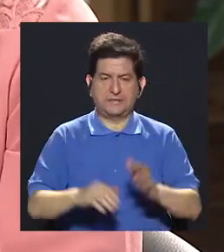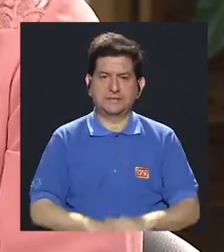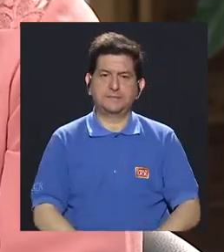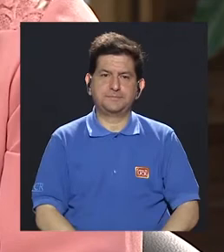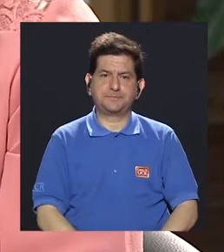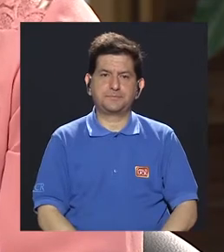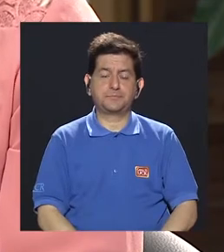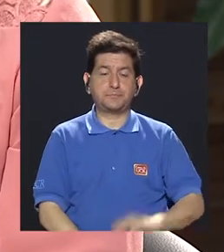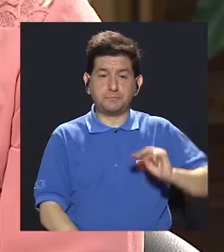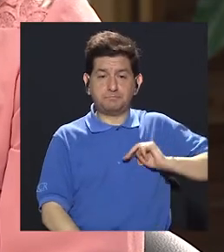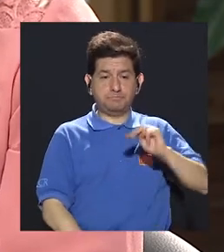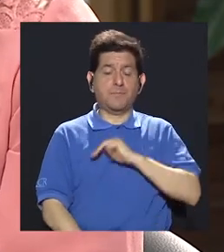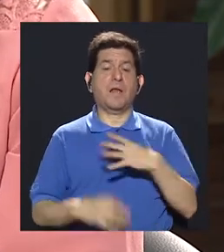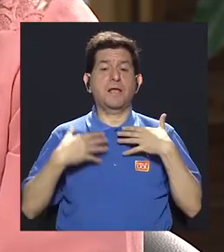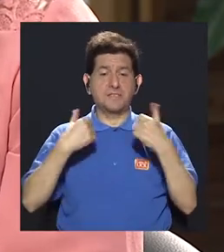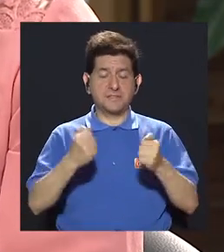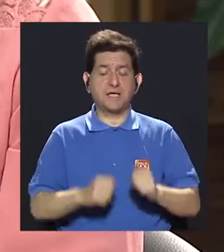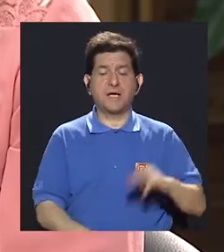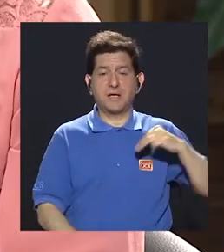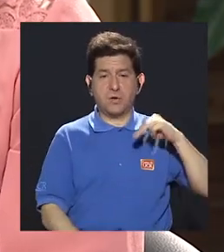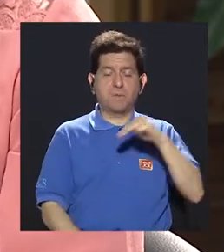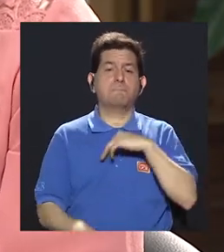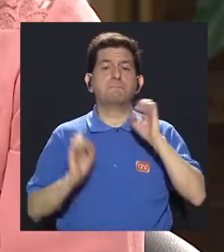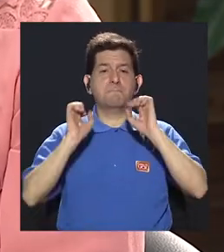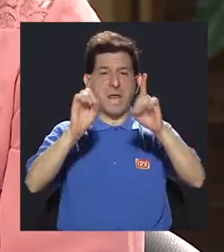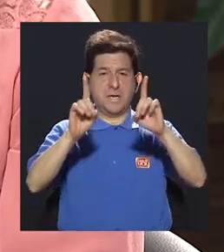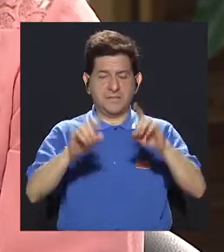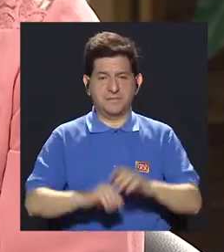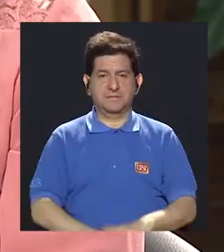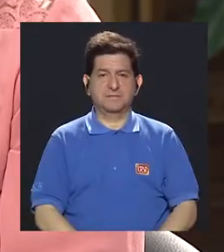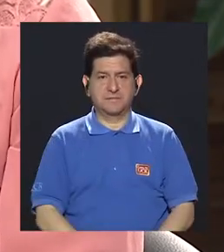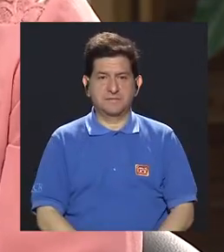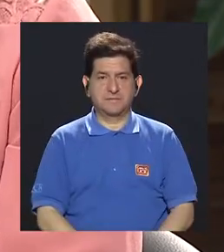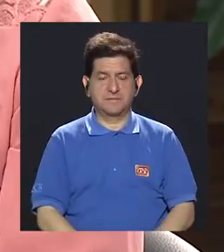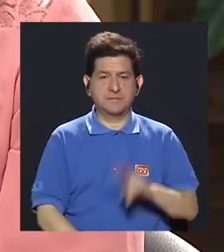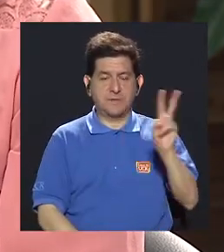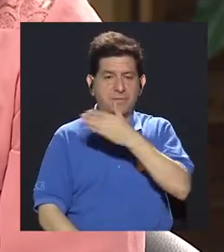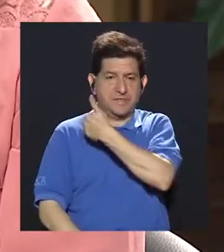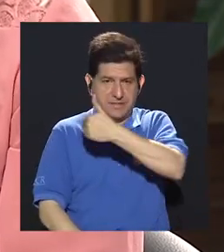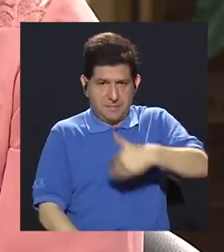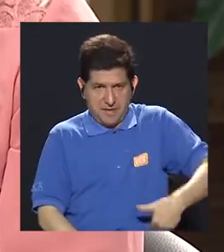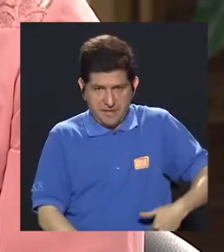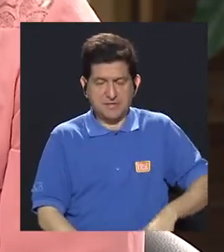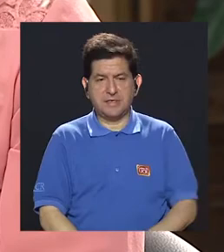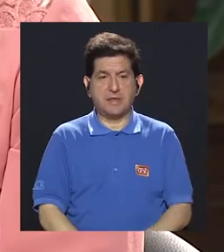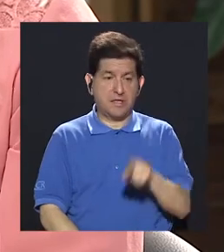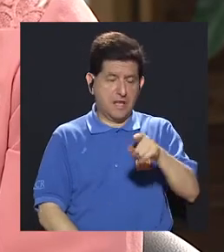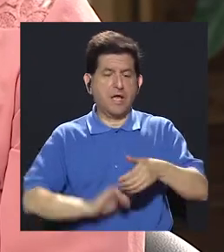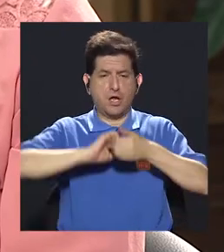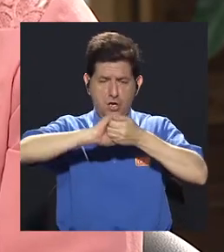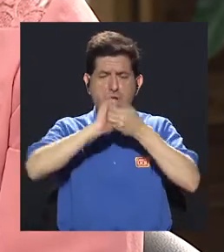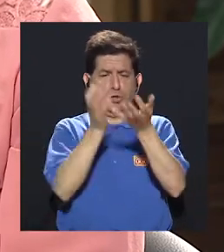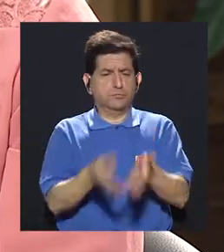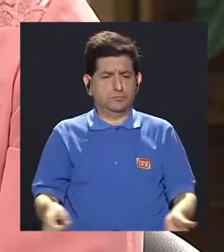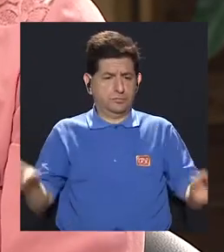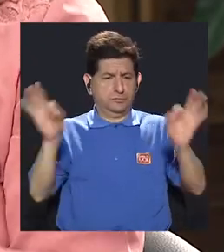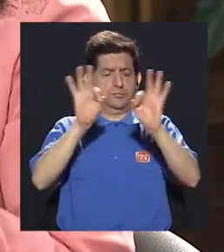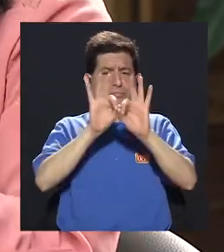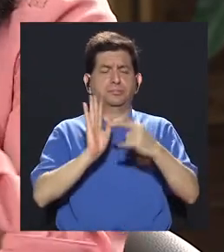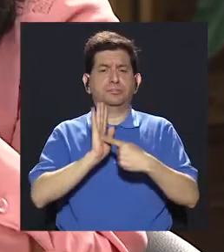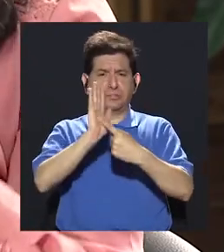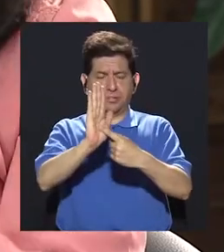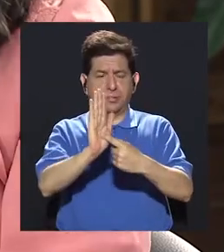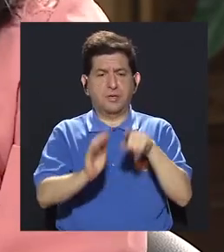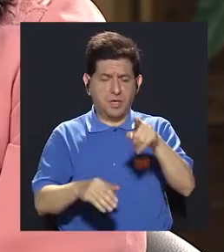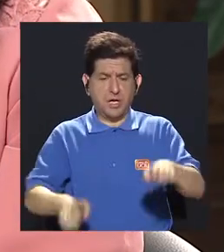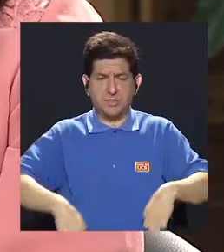¿verdad? Entonces, el Ministerio de Salud, el Ministerio de Educación, la Vicepresidencia han sido aliados fundamentales para